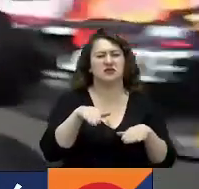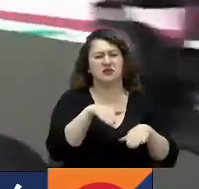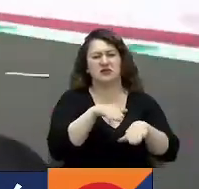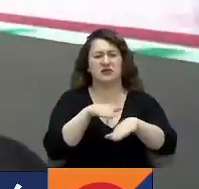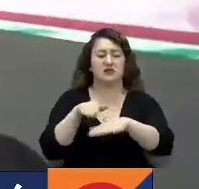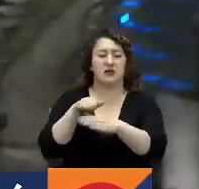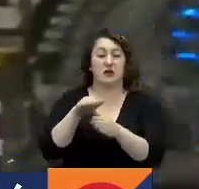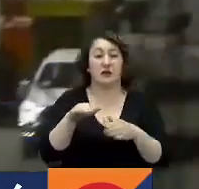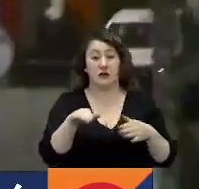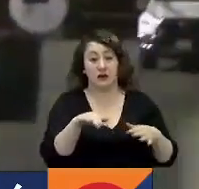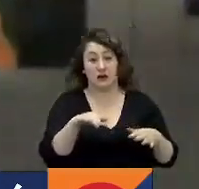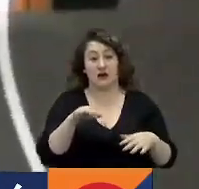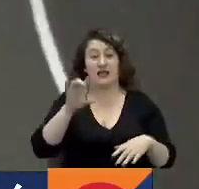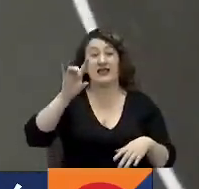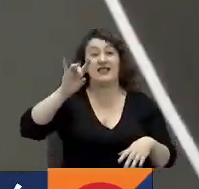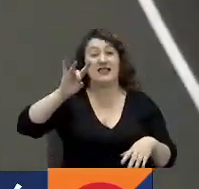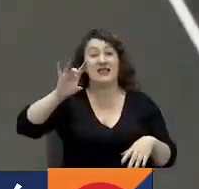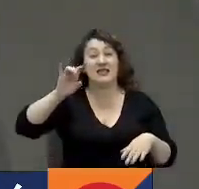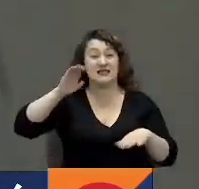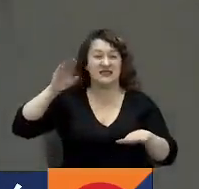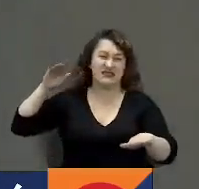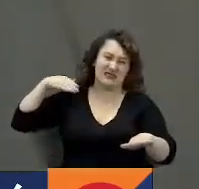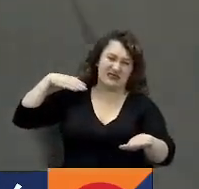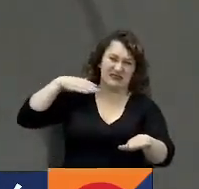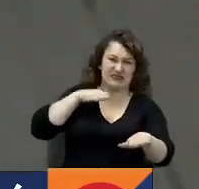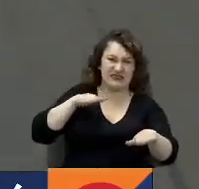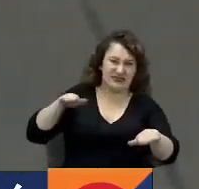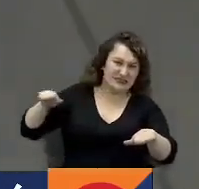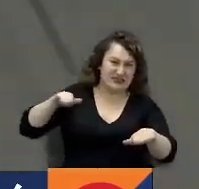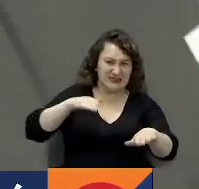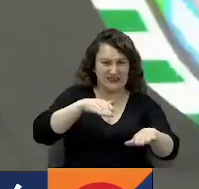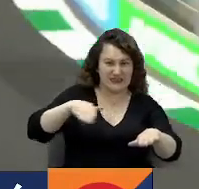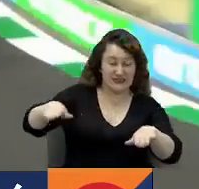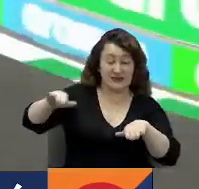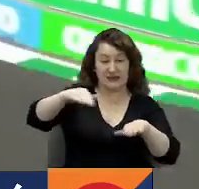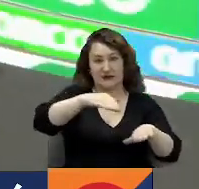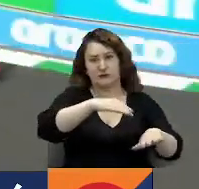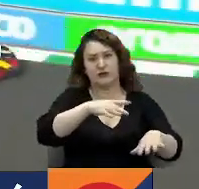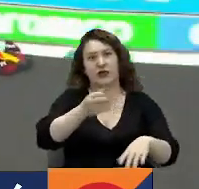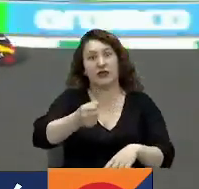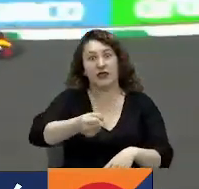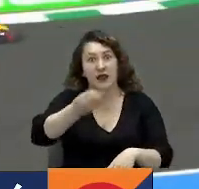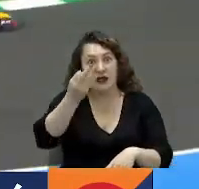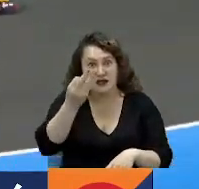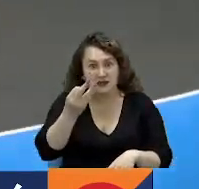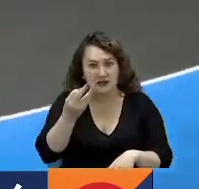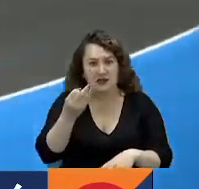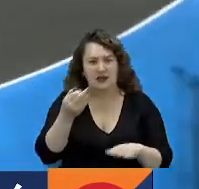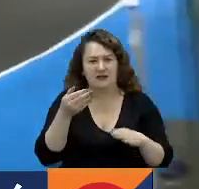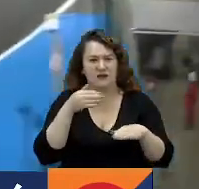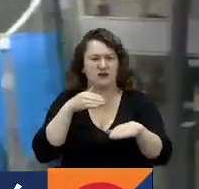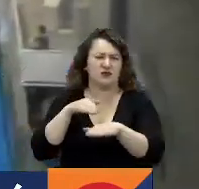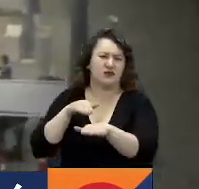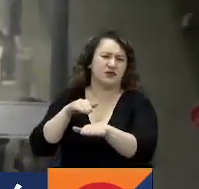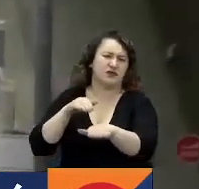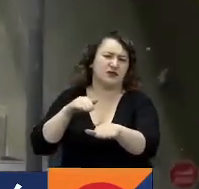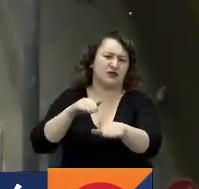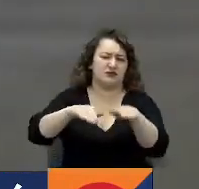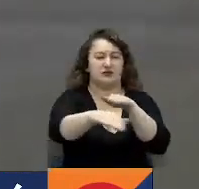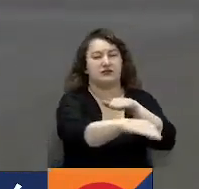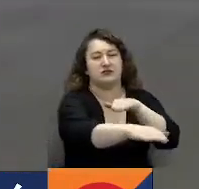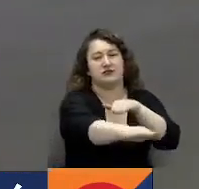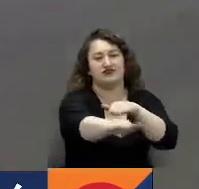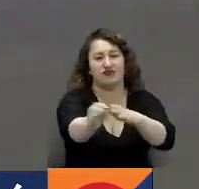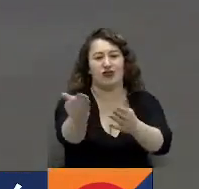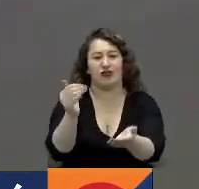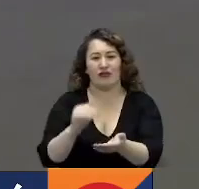que salió en la posición 15, recuperó 13 lugares. Esto es impresionante. y Pérez después sobre el final recuperó el primer lugar para que